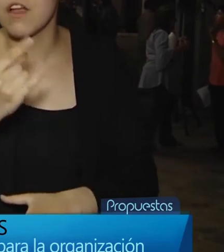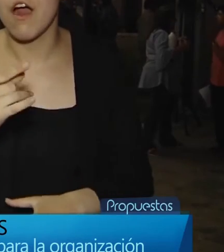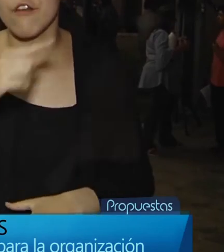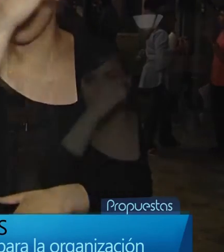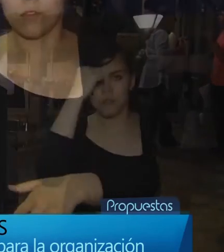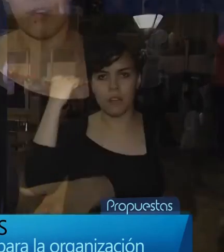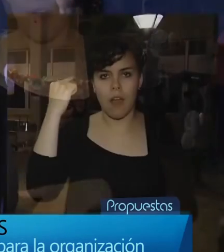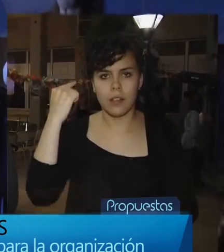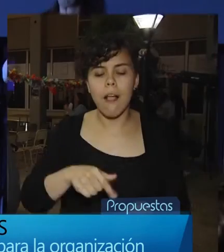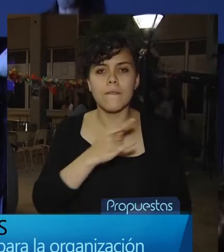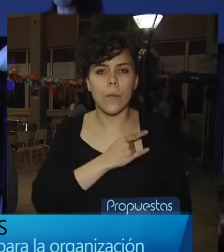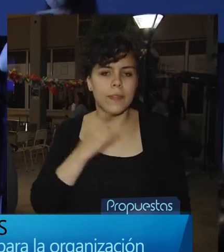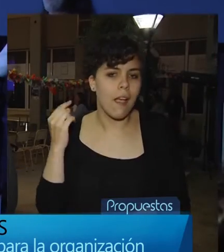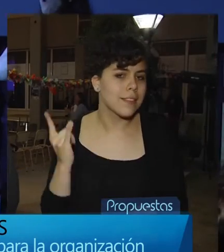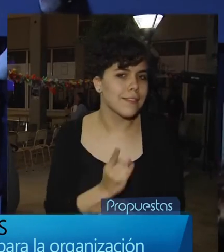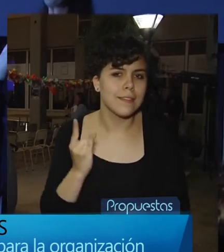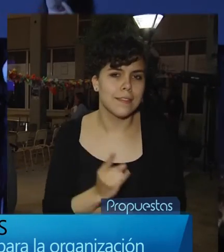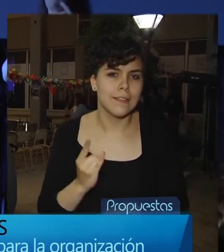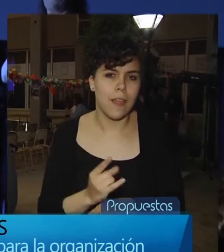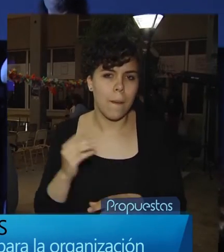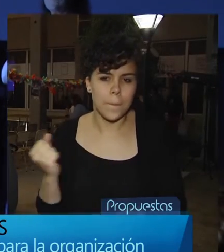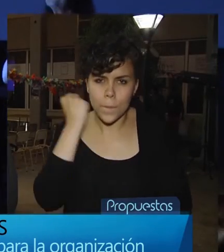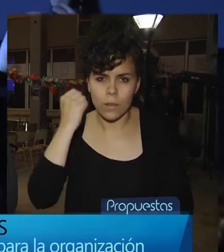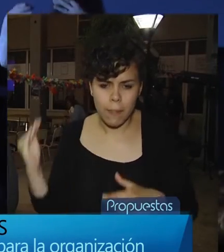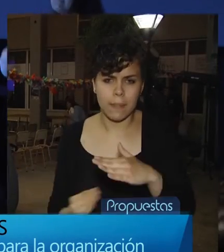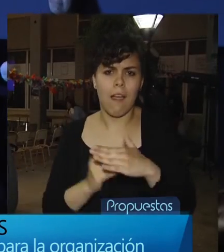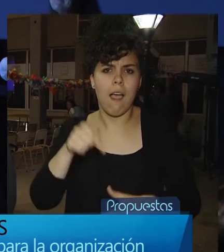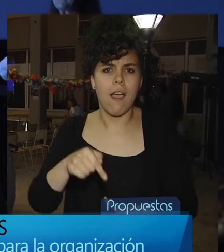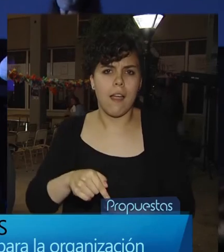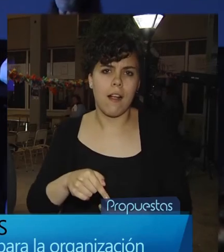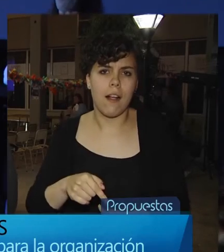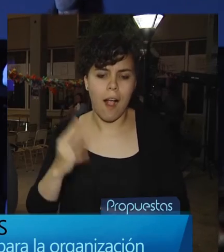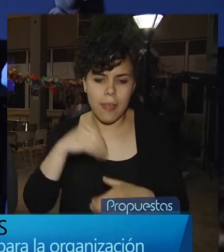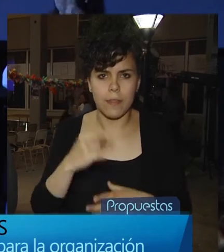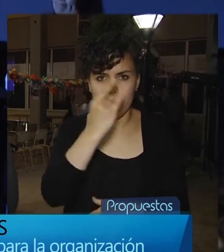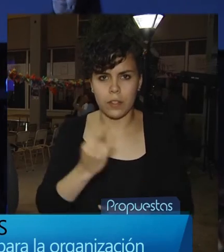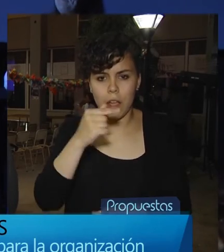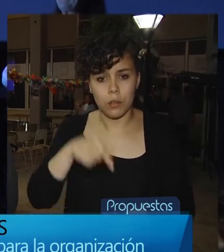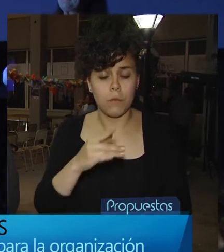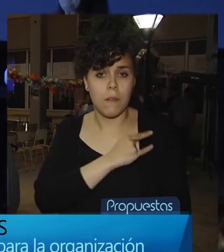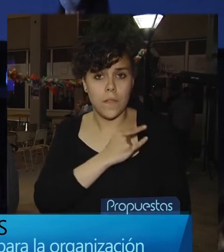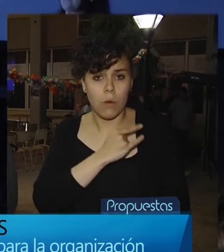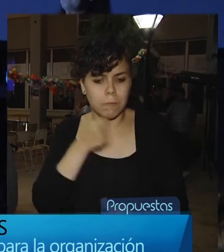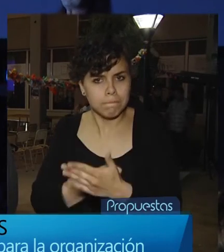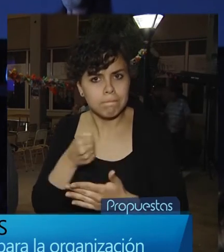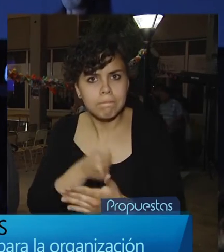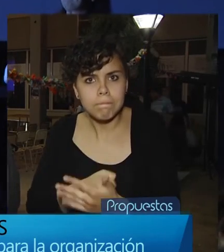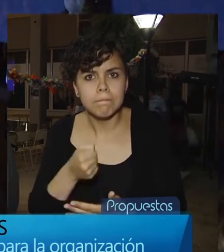en el sistema universitario nacional. Creo que se destaca dentro de nuestra propia universidad como una facultad muy